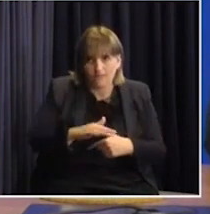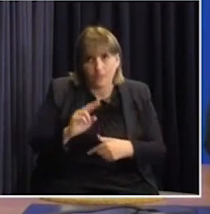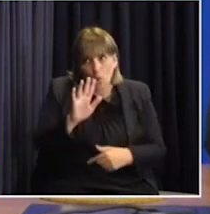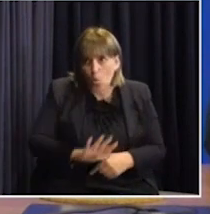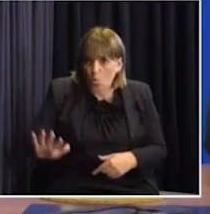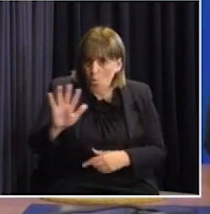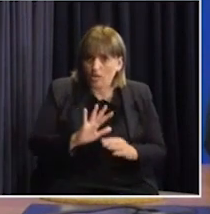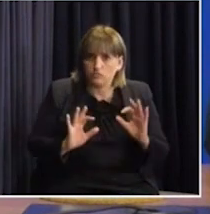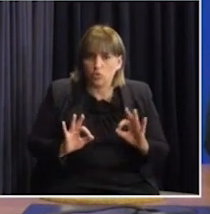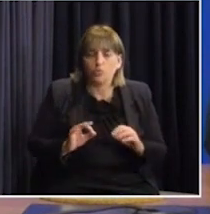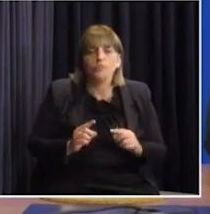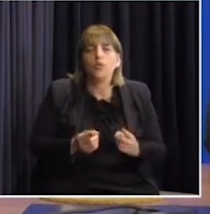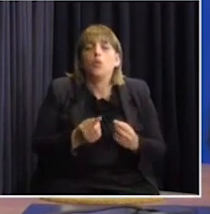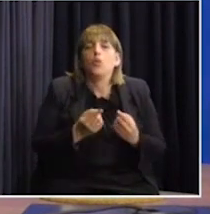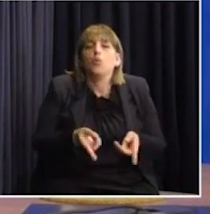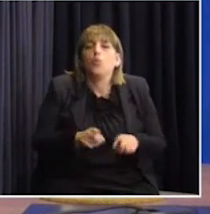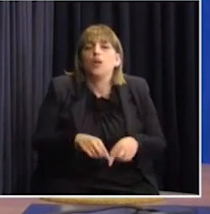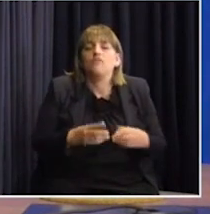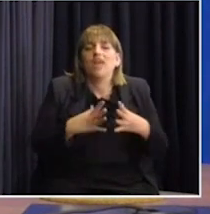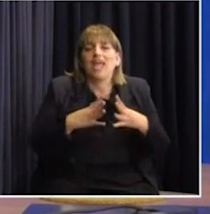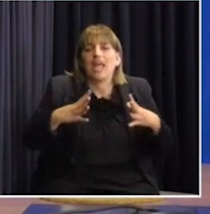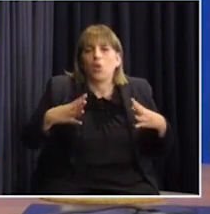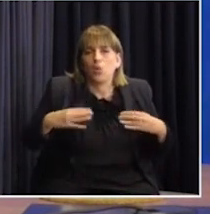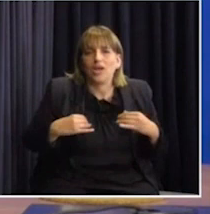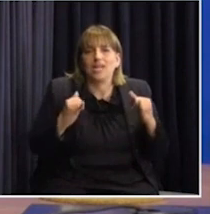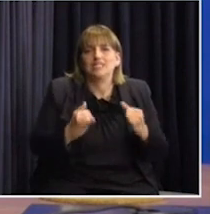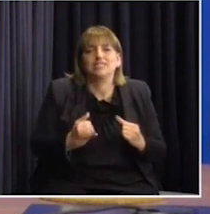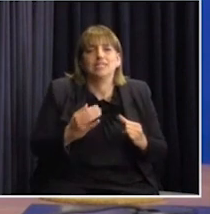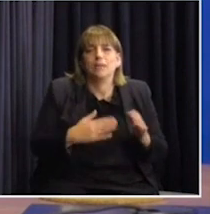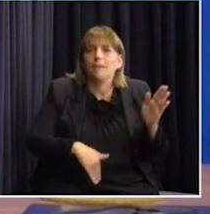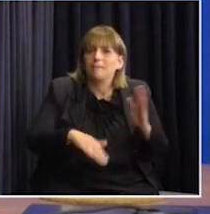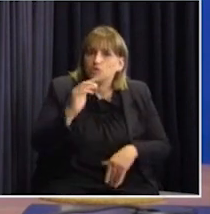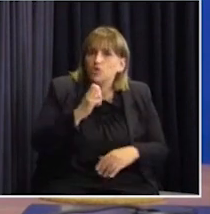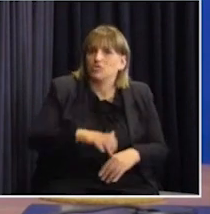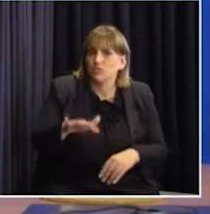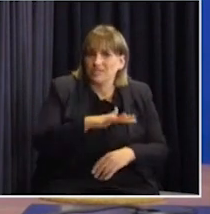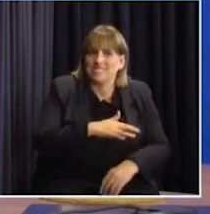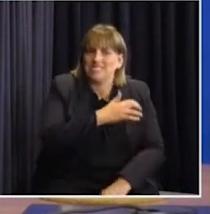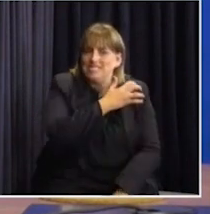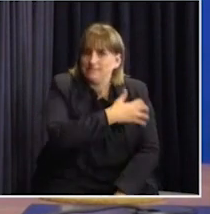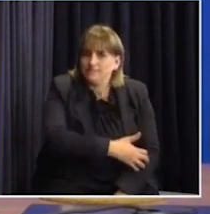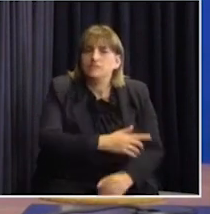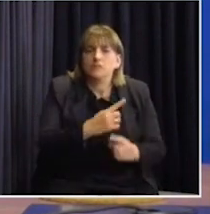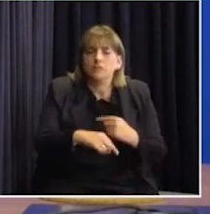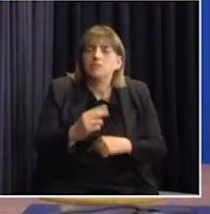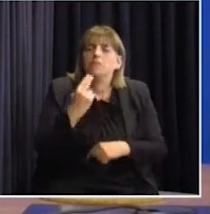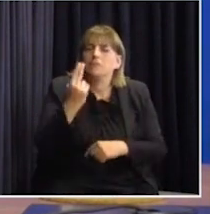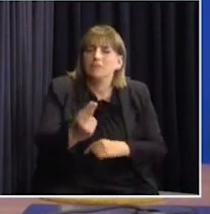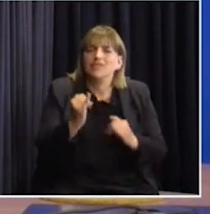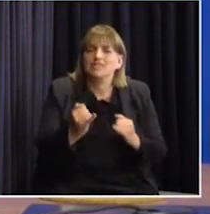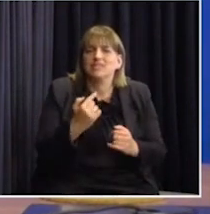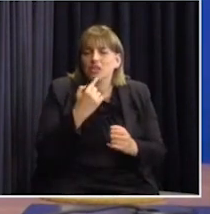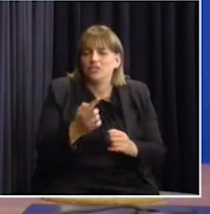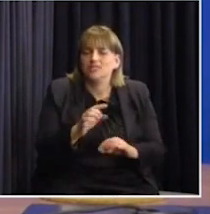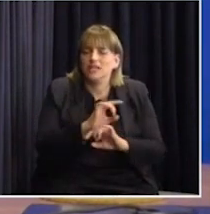reabren las escuelas que atienden a aquellos estudiantes de mayor vulnerabilidad se habilita la apertura y quiero dejar una cosa